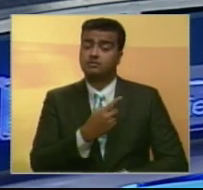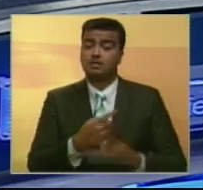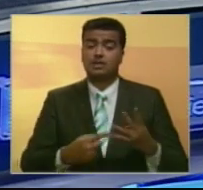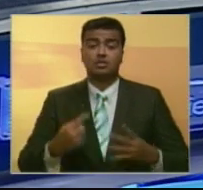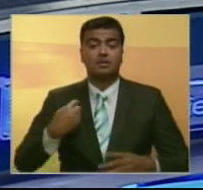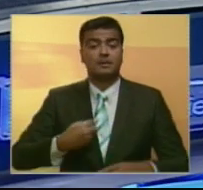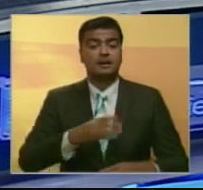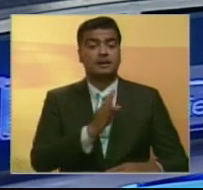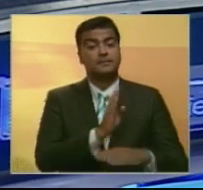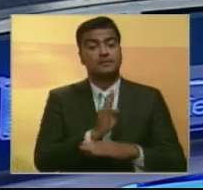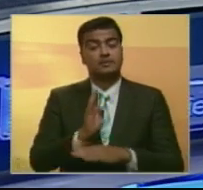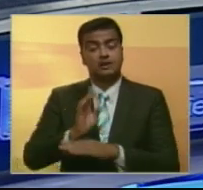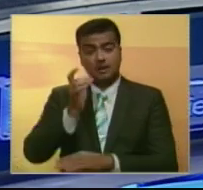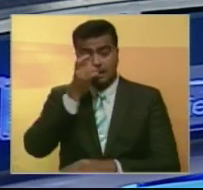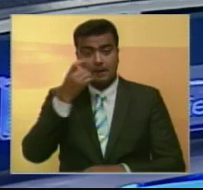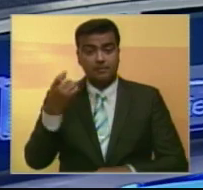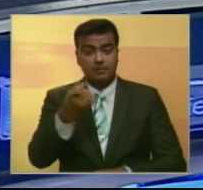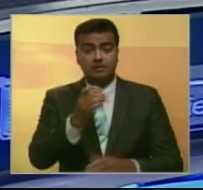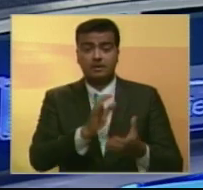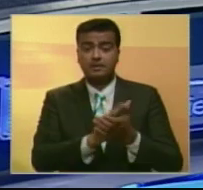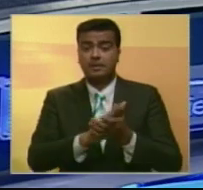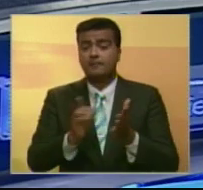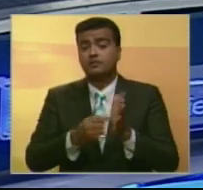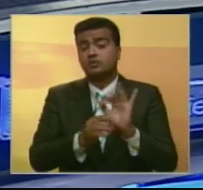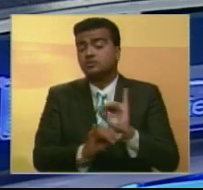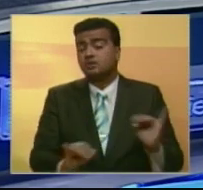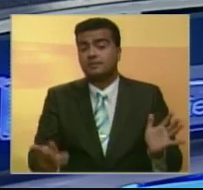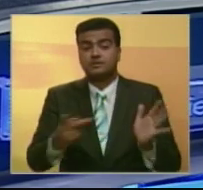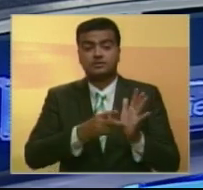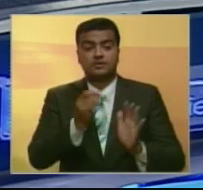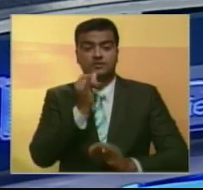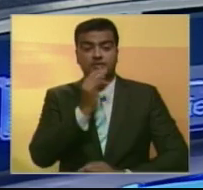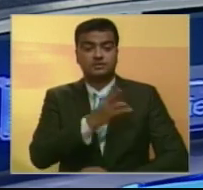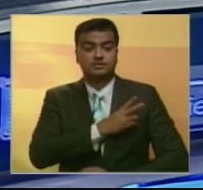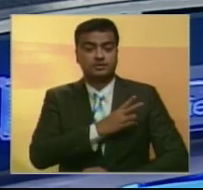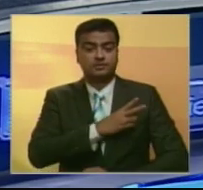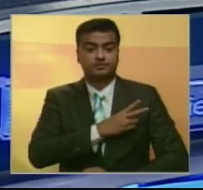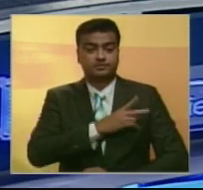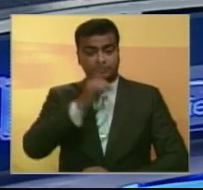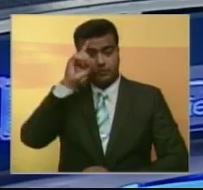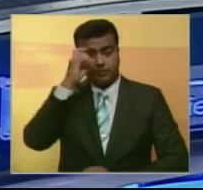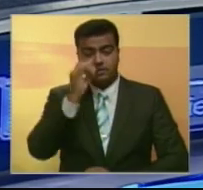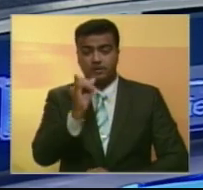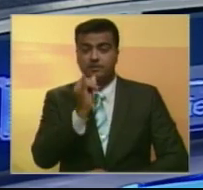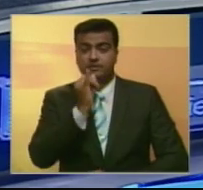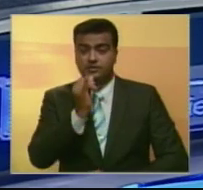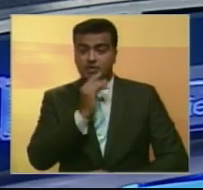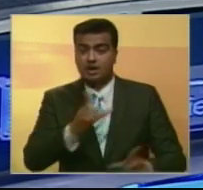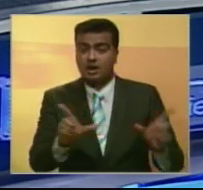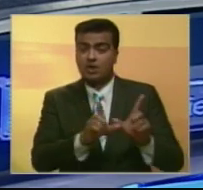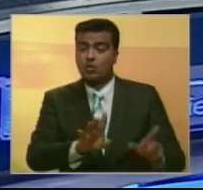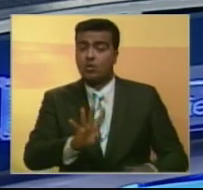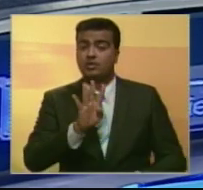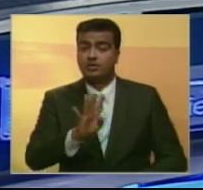para proteger al pueblo. Amigos, hasta aquí la presente emisión de su Noticiero Venevisión. Y recuerden, Noticiero